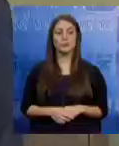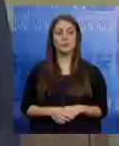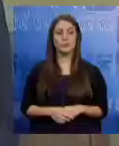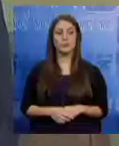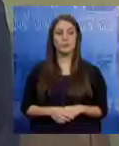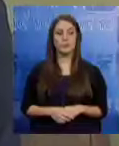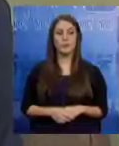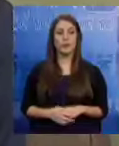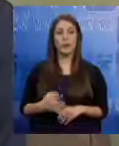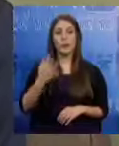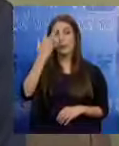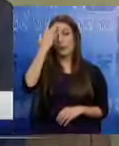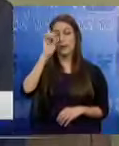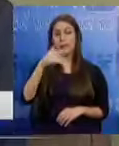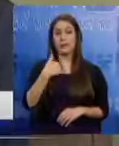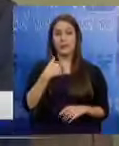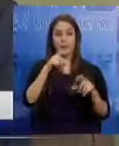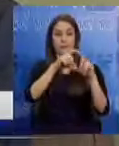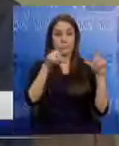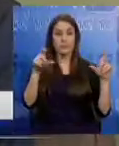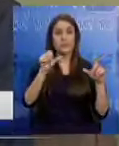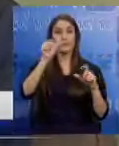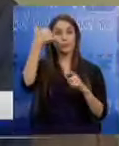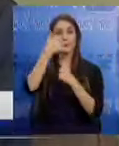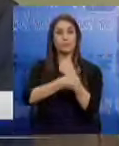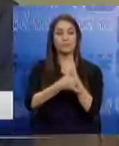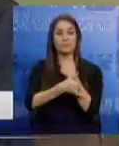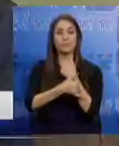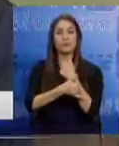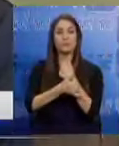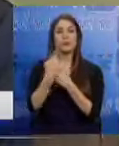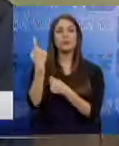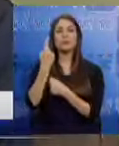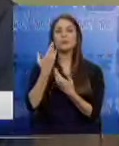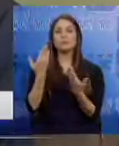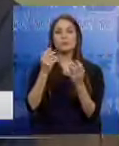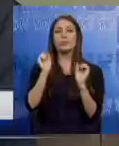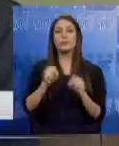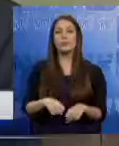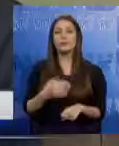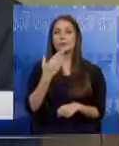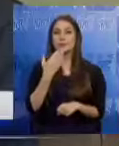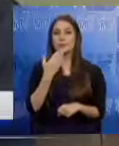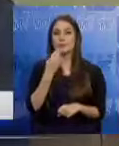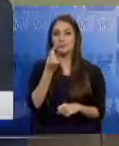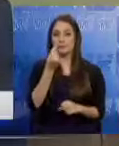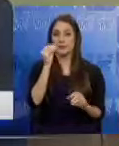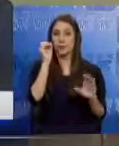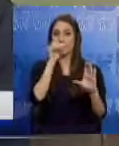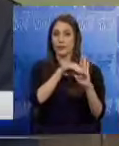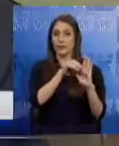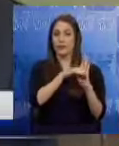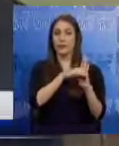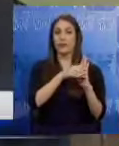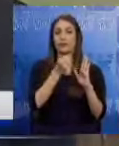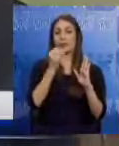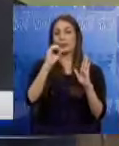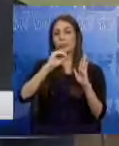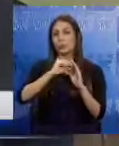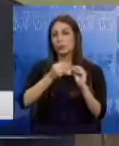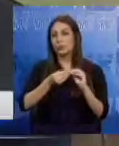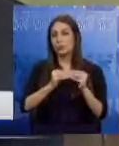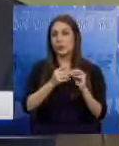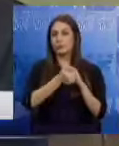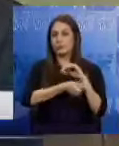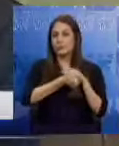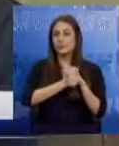El que tiene una empresa en un paraíso fiscal solamente la puede tener o una cuenta numerada,